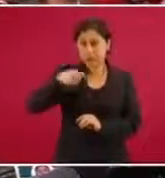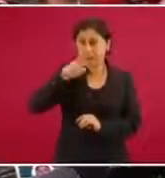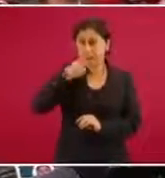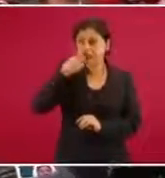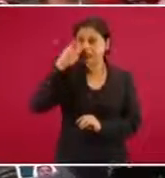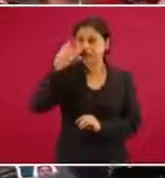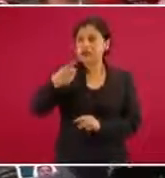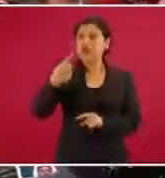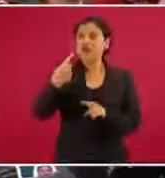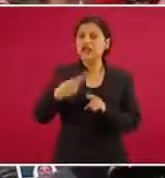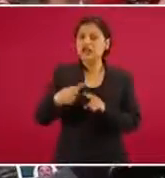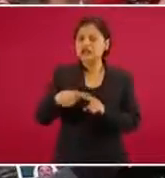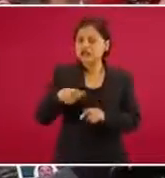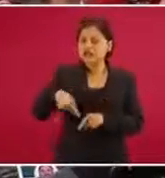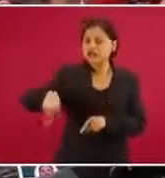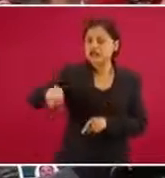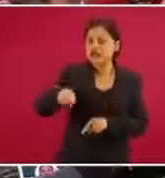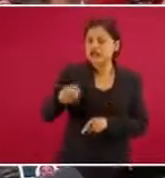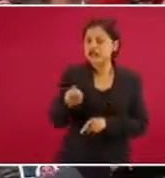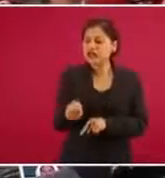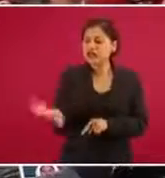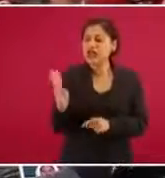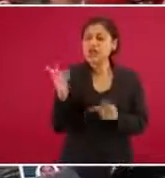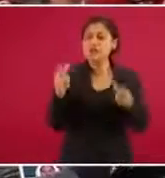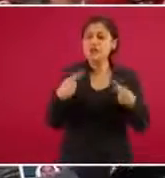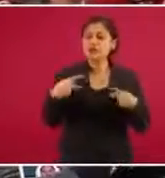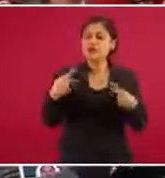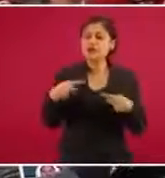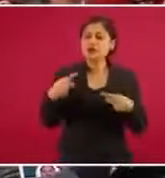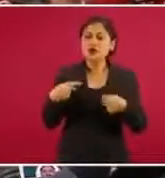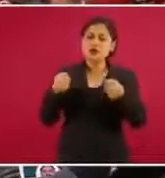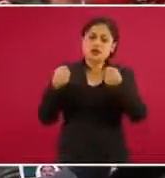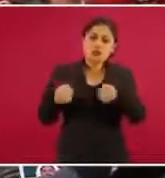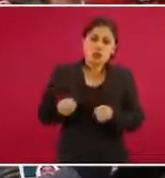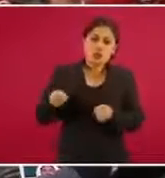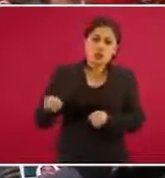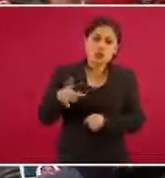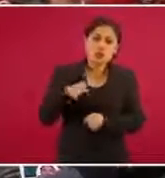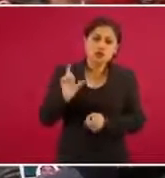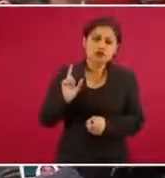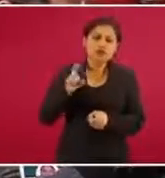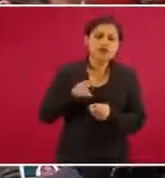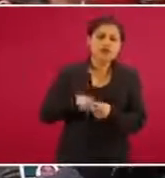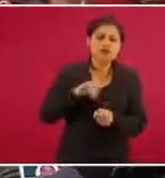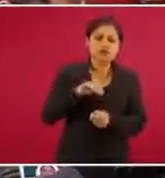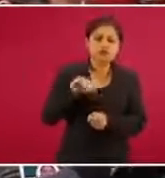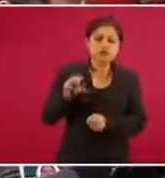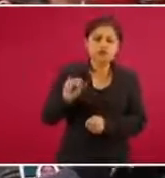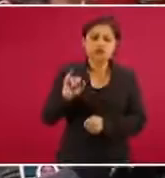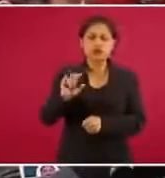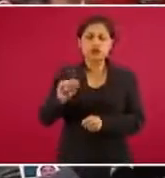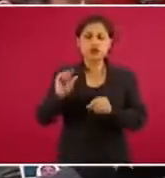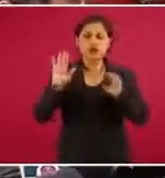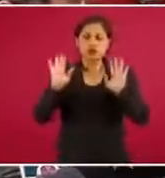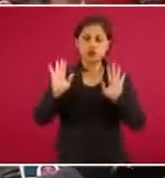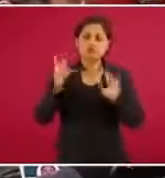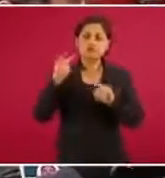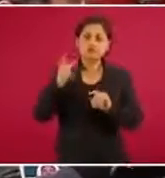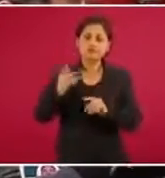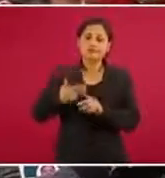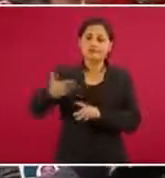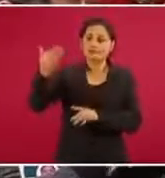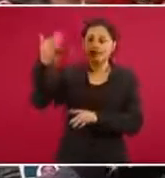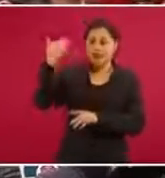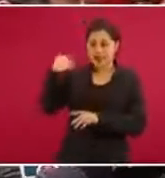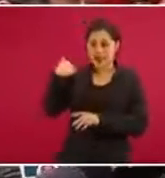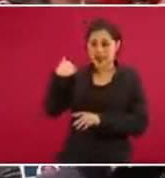tenían seguridad social presidente en este marco de esta pregunta presidente y debido a la contingencia se suspendió el debate sobre la ley contra el